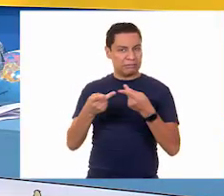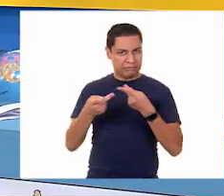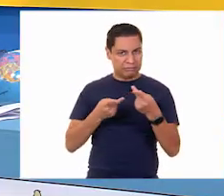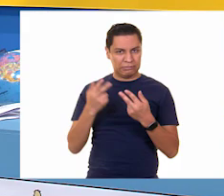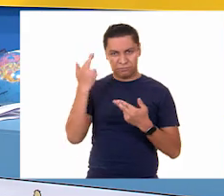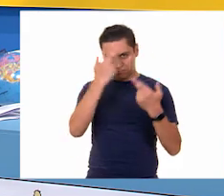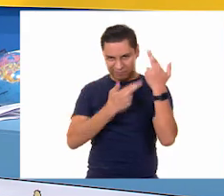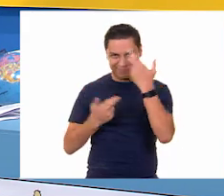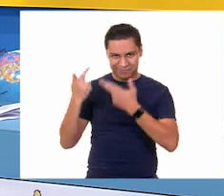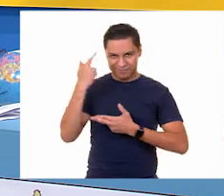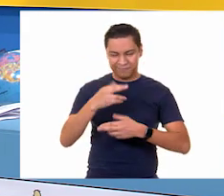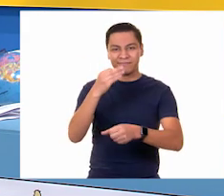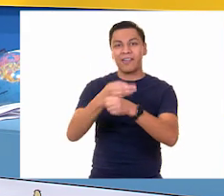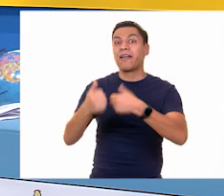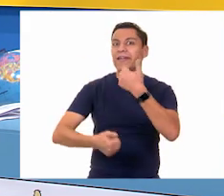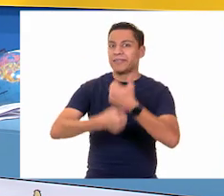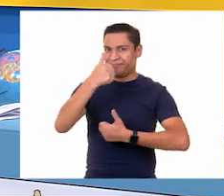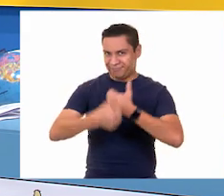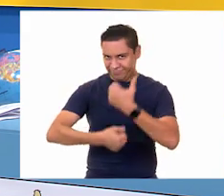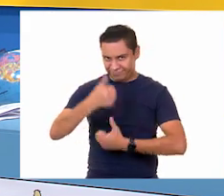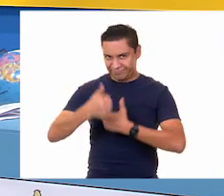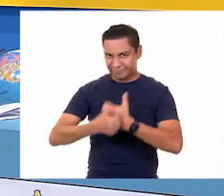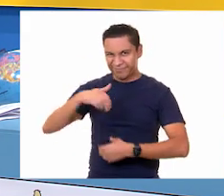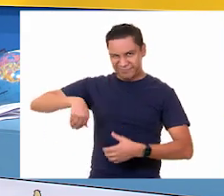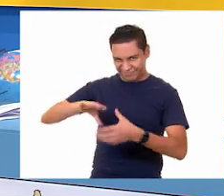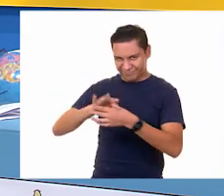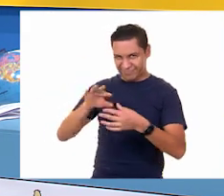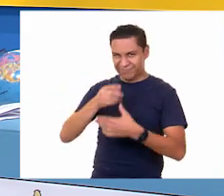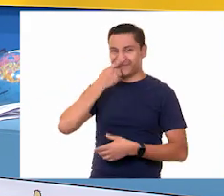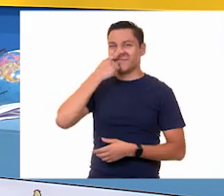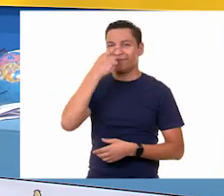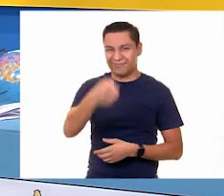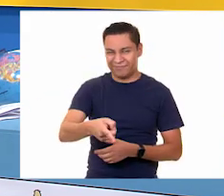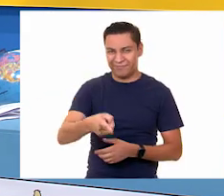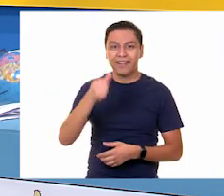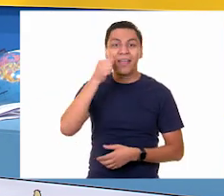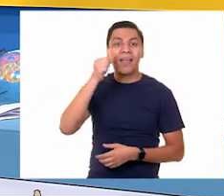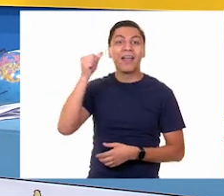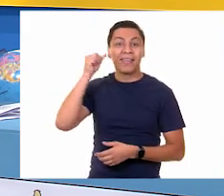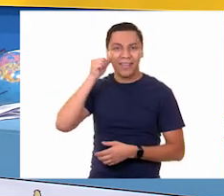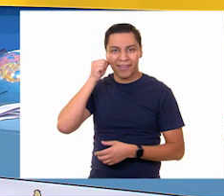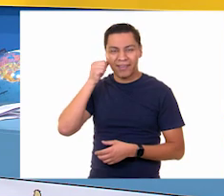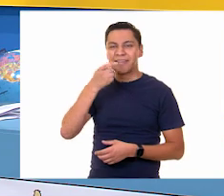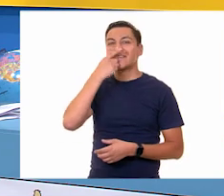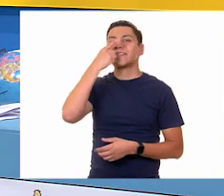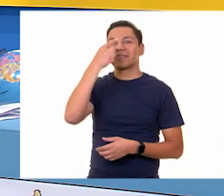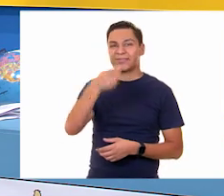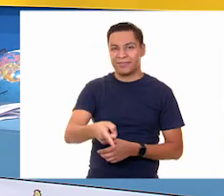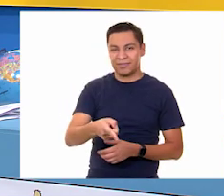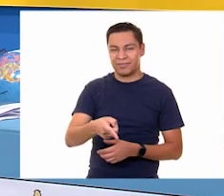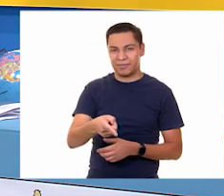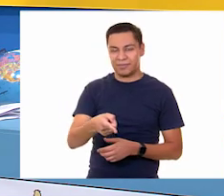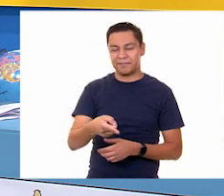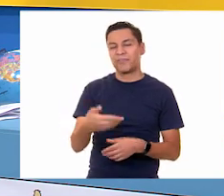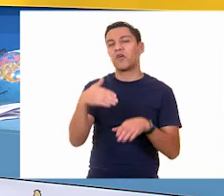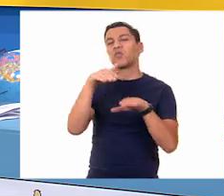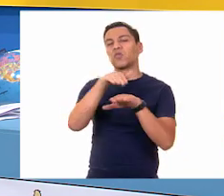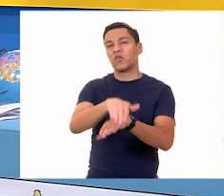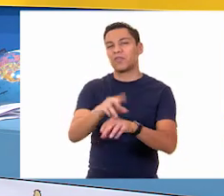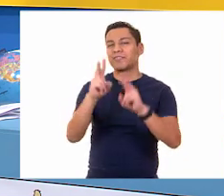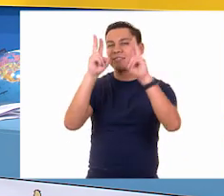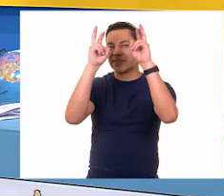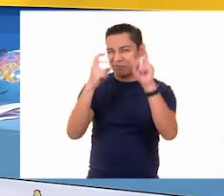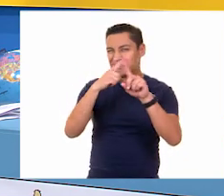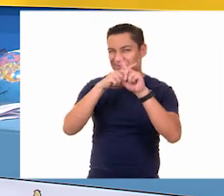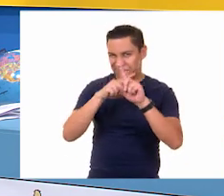un desafío del que ya platicamos rápidamente en la sesión de ayer, pero sobre el que necesitamos reflexionar